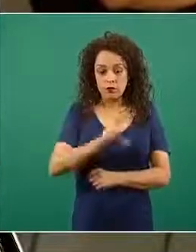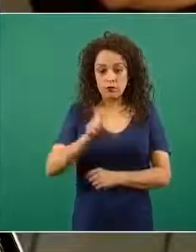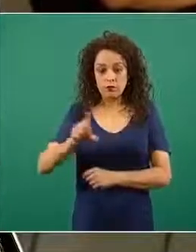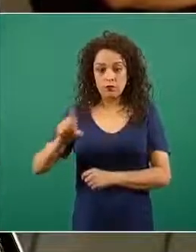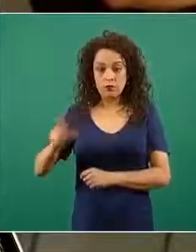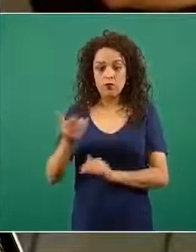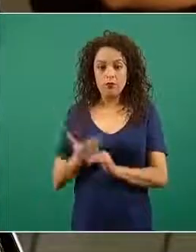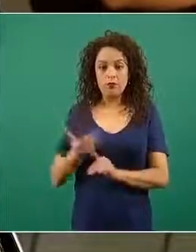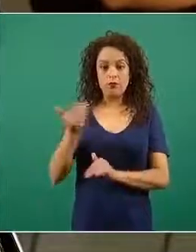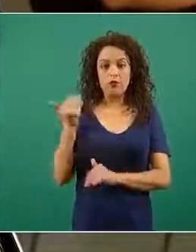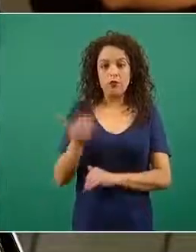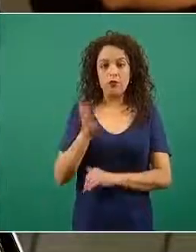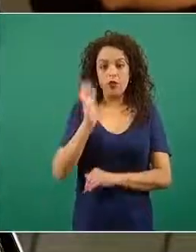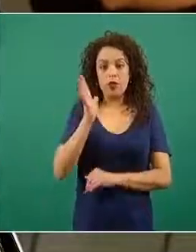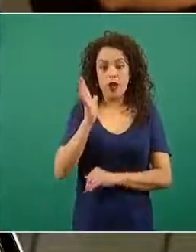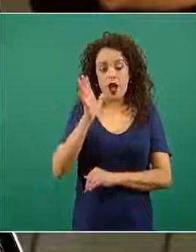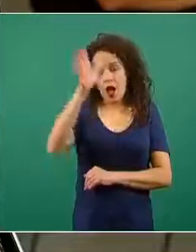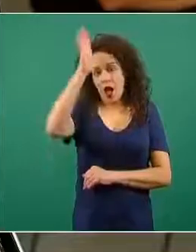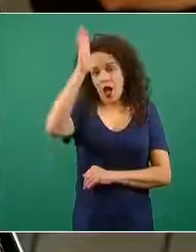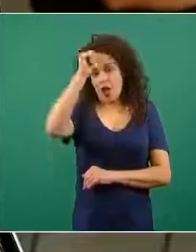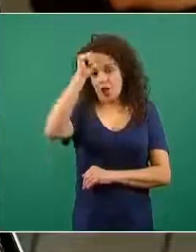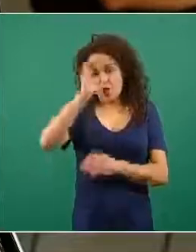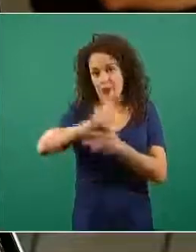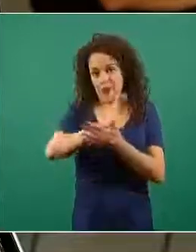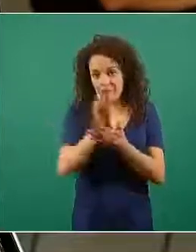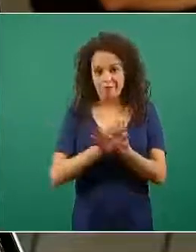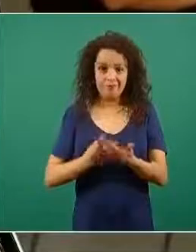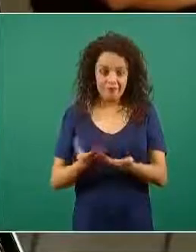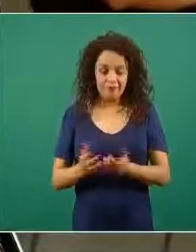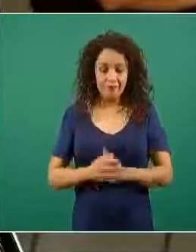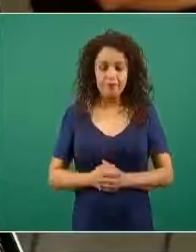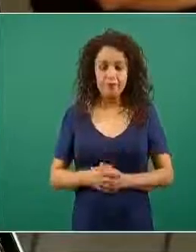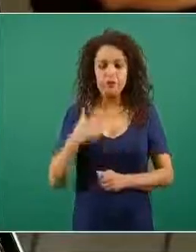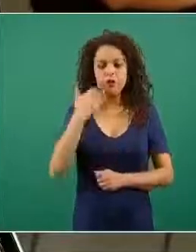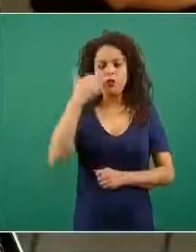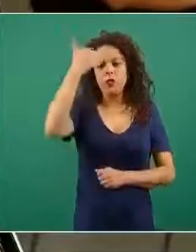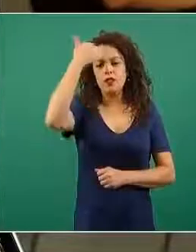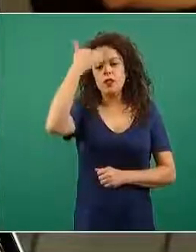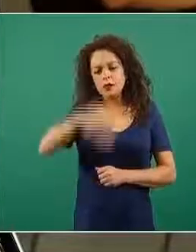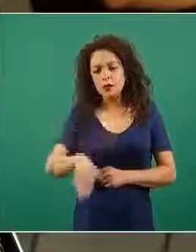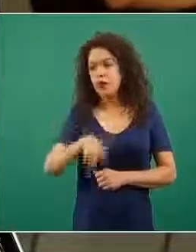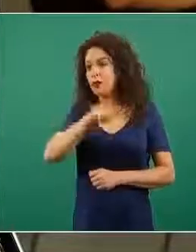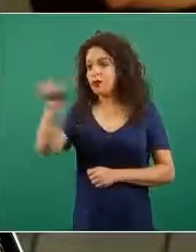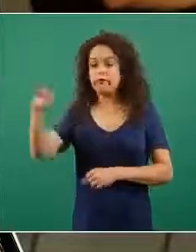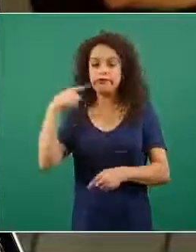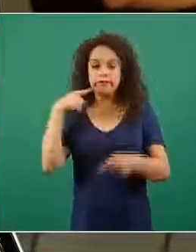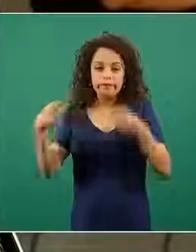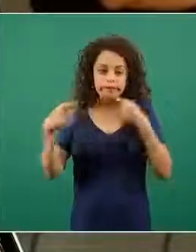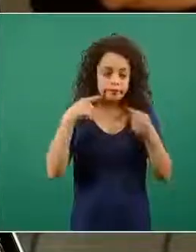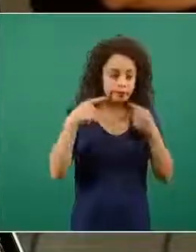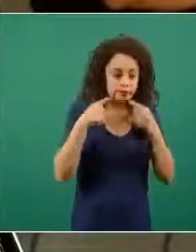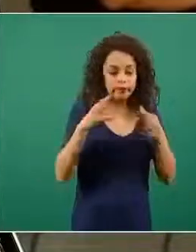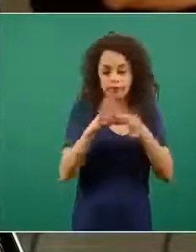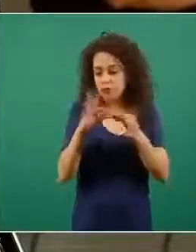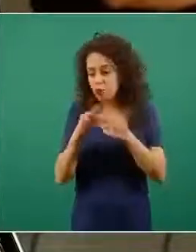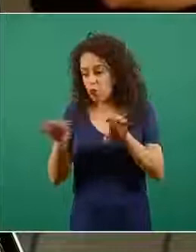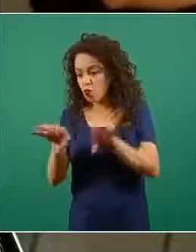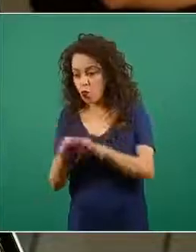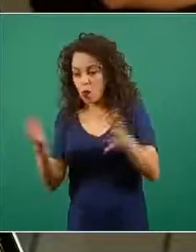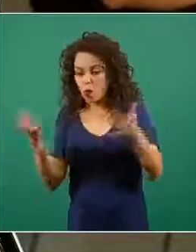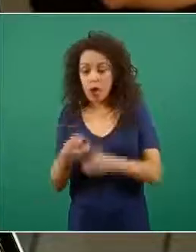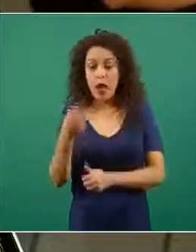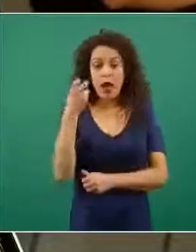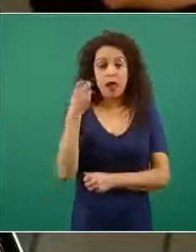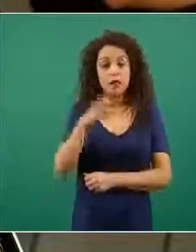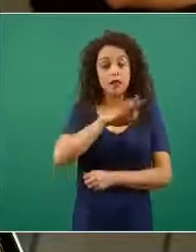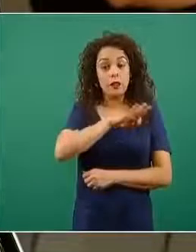se habían contratado. Yo quisiera saber si en lo que ellos resuelven sus temas, esto de alguna manera